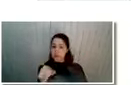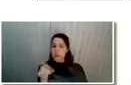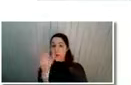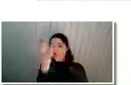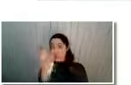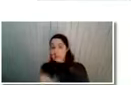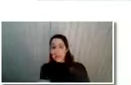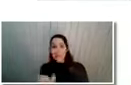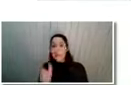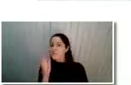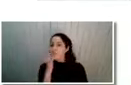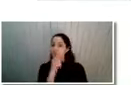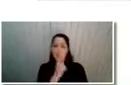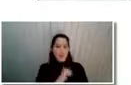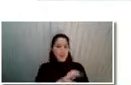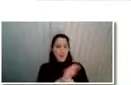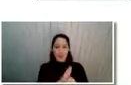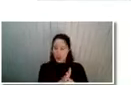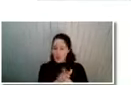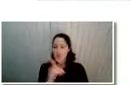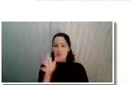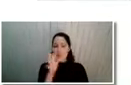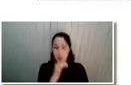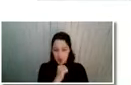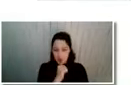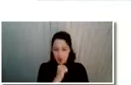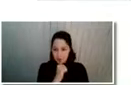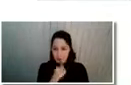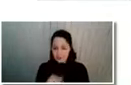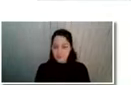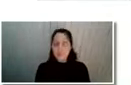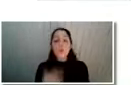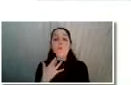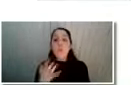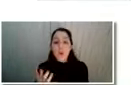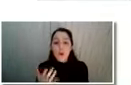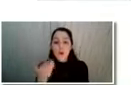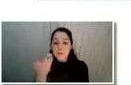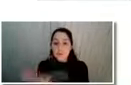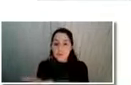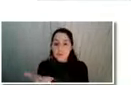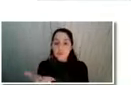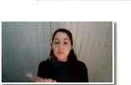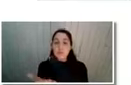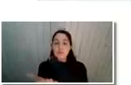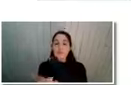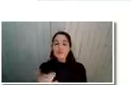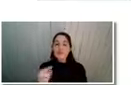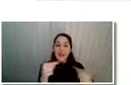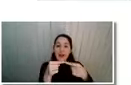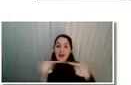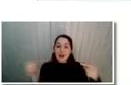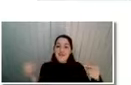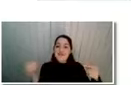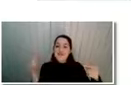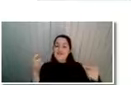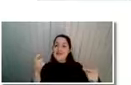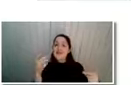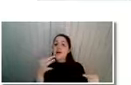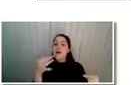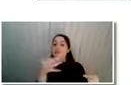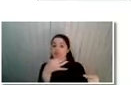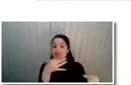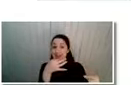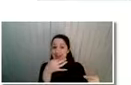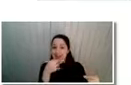tenía material genético del virus. ¿Por qué? Porque la sonda verde, que es la fluorescencia viral, no aumenta.